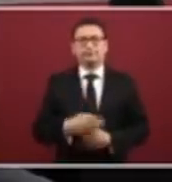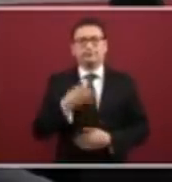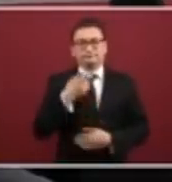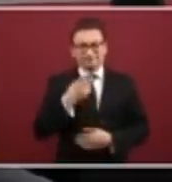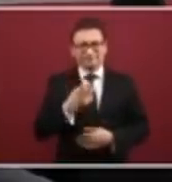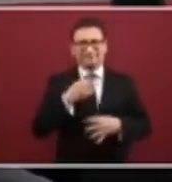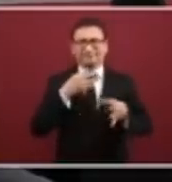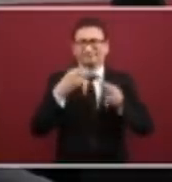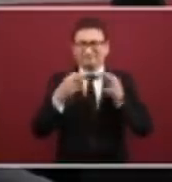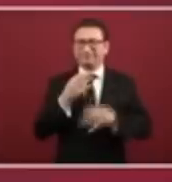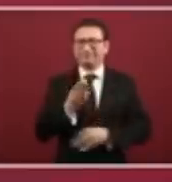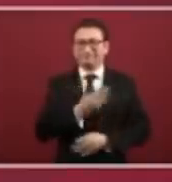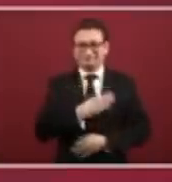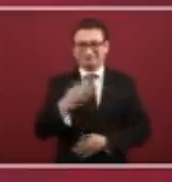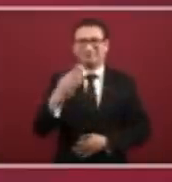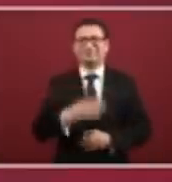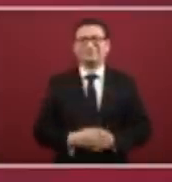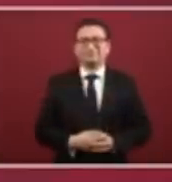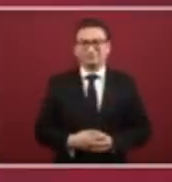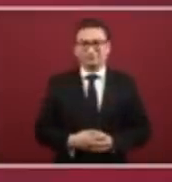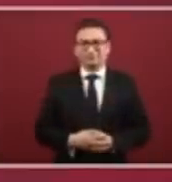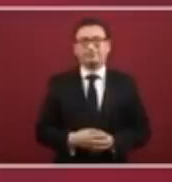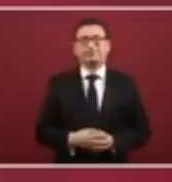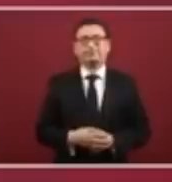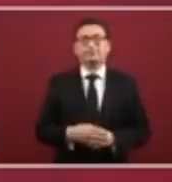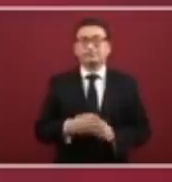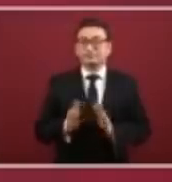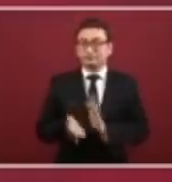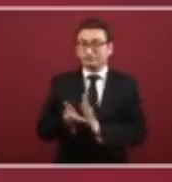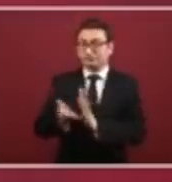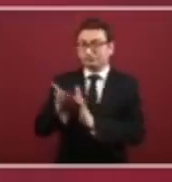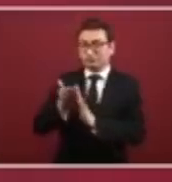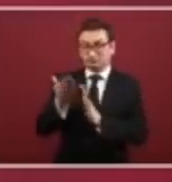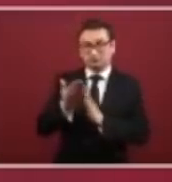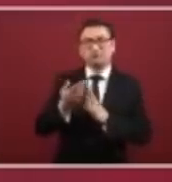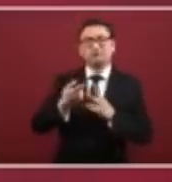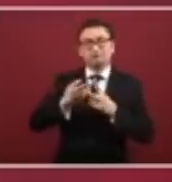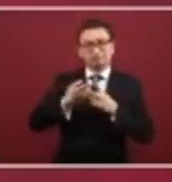noticia. Vamos a iniciar esta obra.